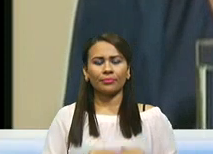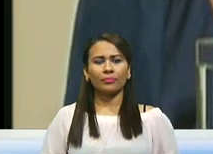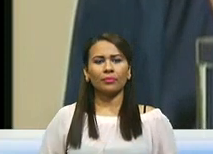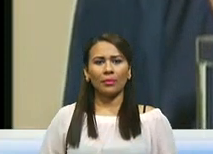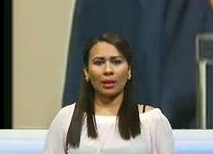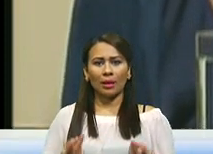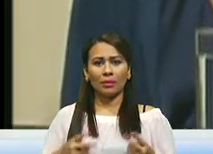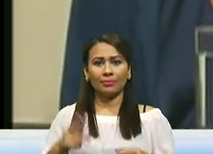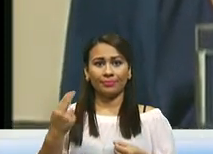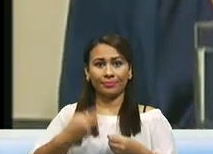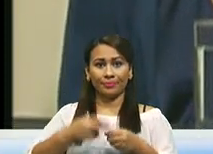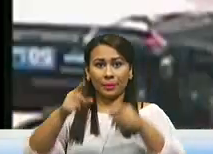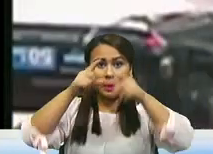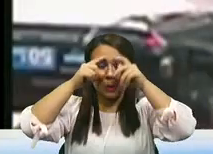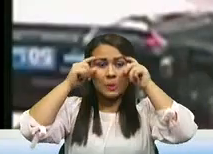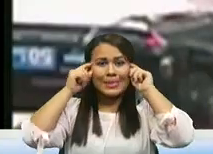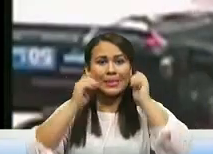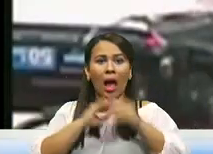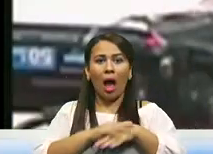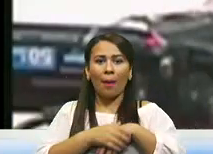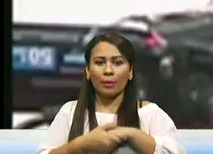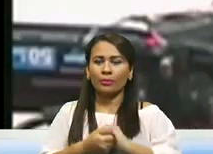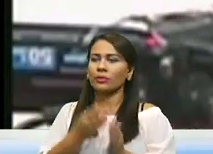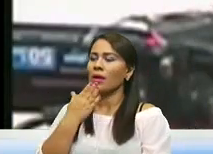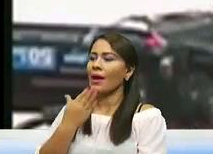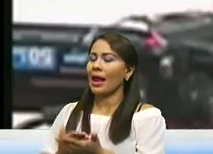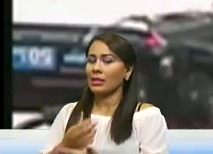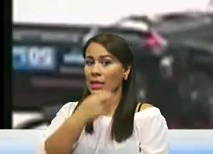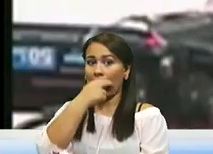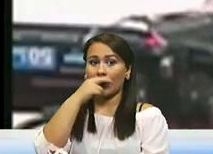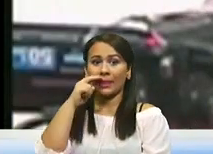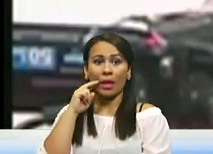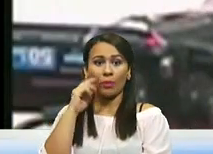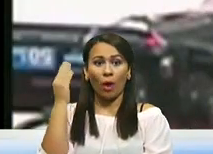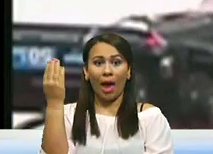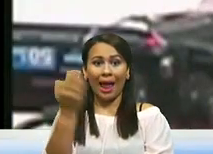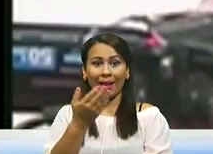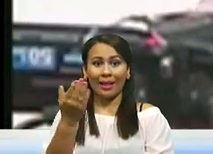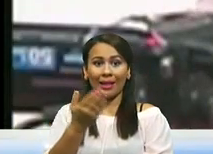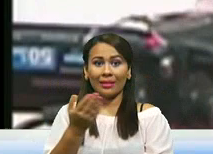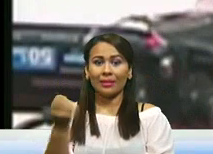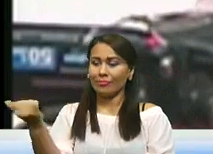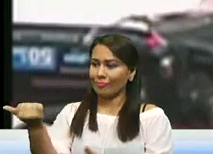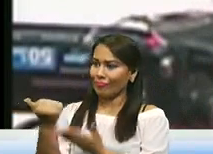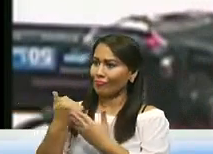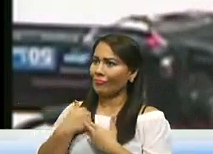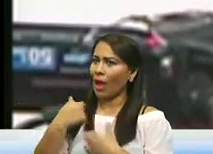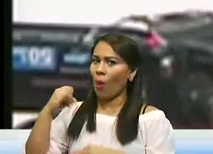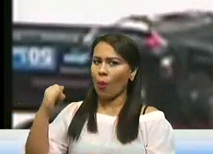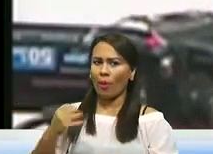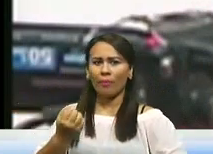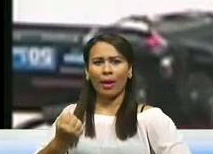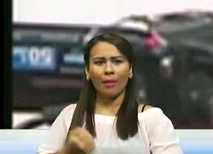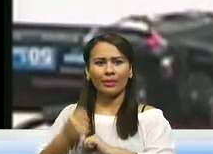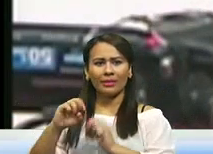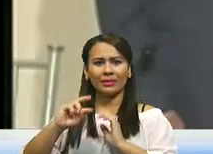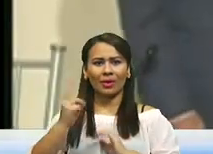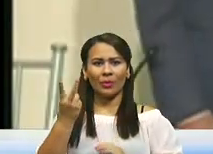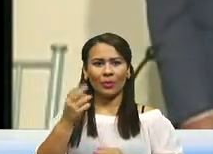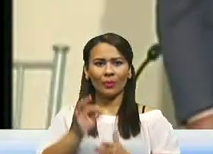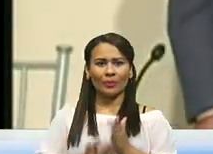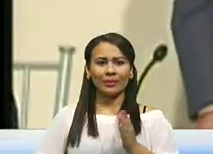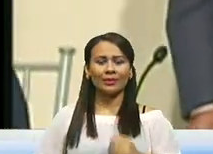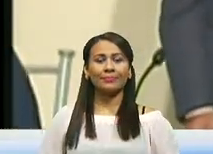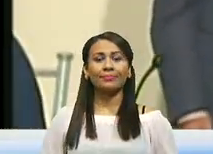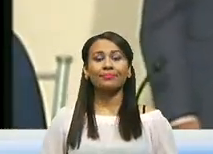En el evento, Guillermo Lasso aprovechó para agradecer nuevamente al alcalde de Guayaquil, Jaime Nebot, quien este jueves ratificó su apoyo en segunda vuelta.